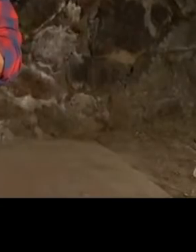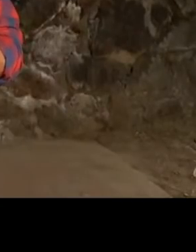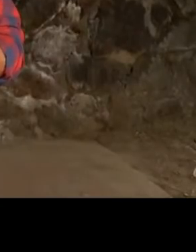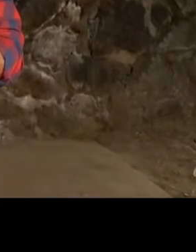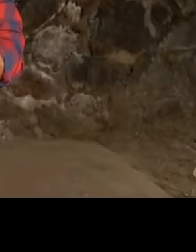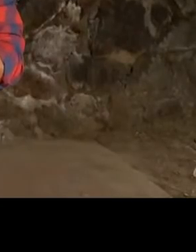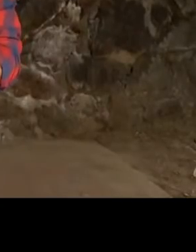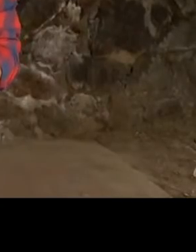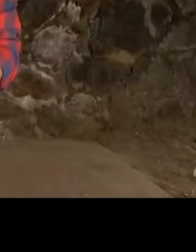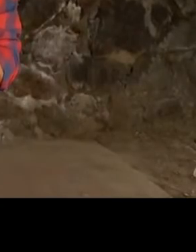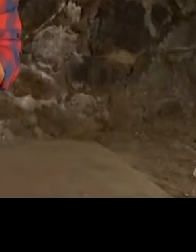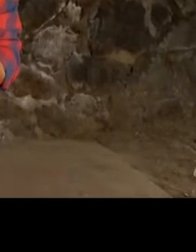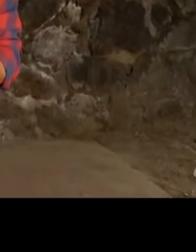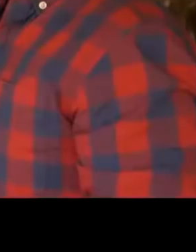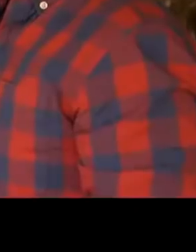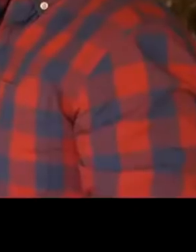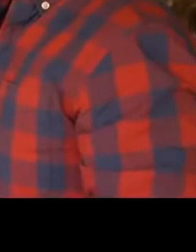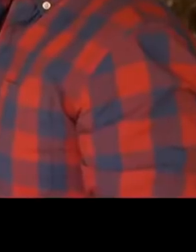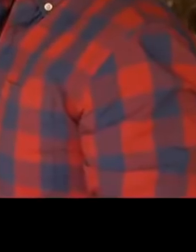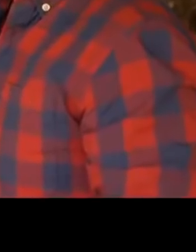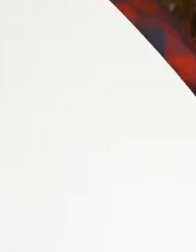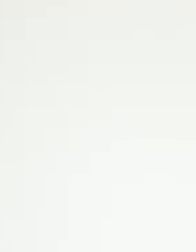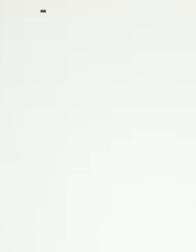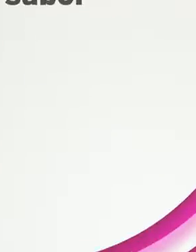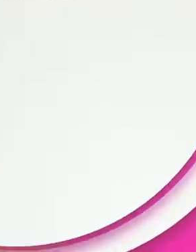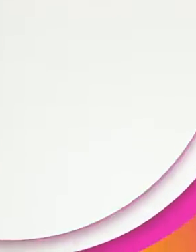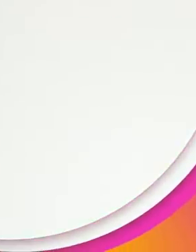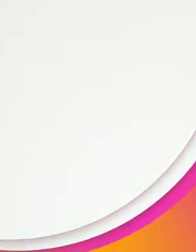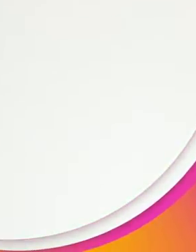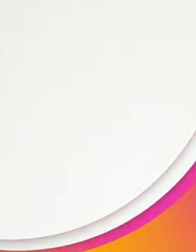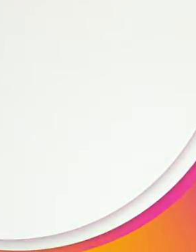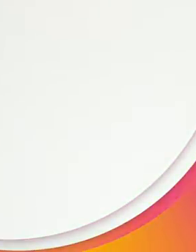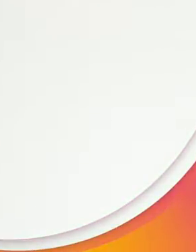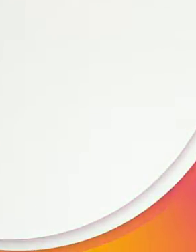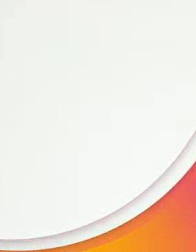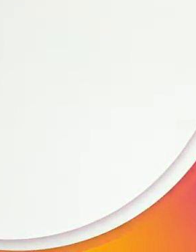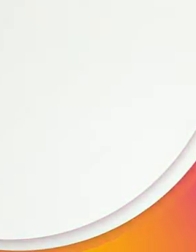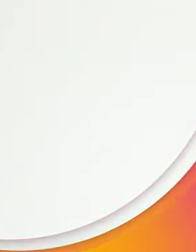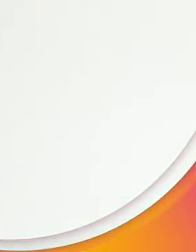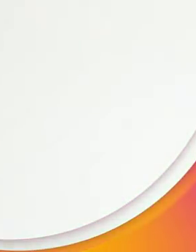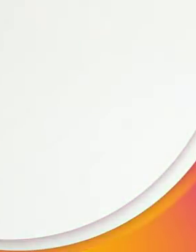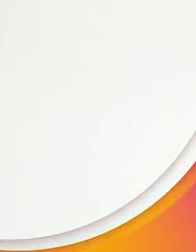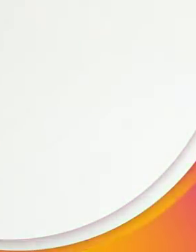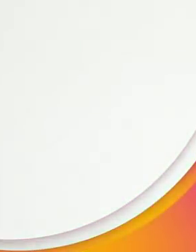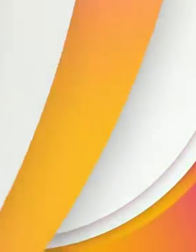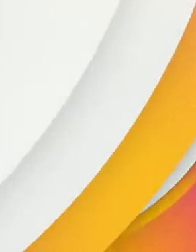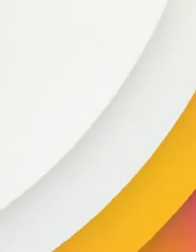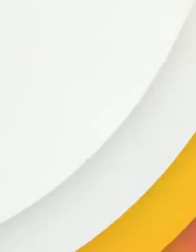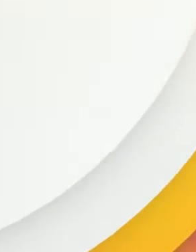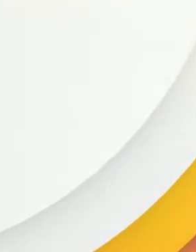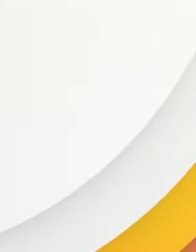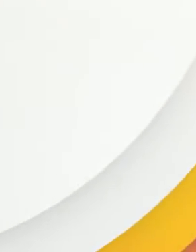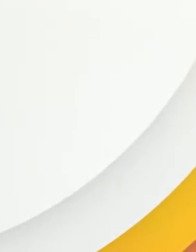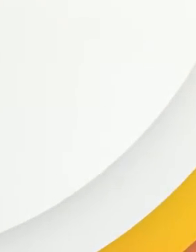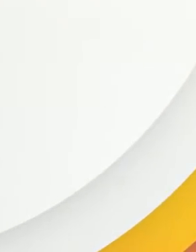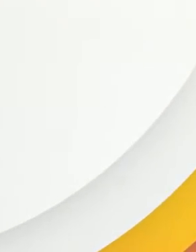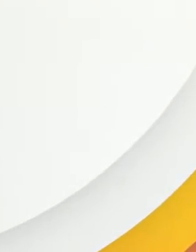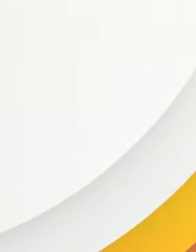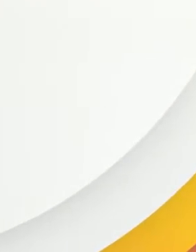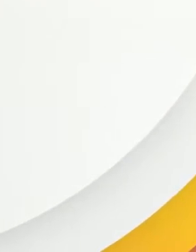Laurencia, gracias por recibirnos aquí en Milpa Alta. La ruta del sabor. Milpa Alta, Ciudad de México. Martes, 20